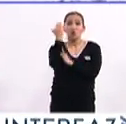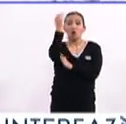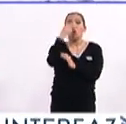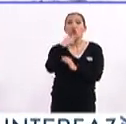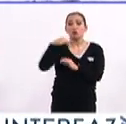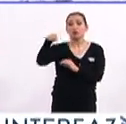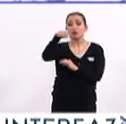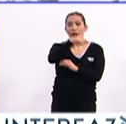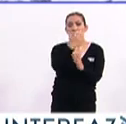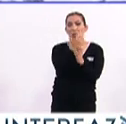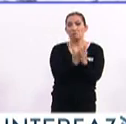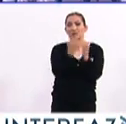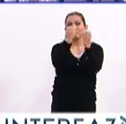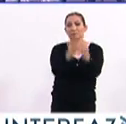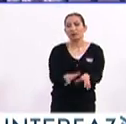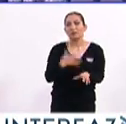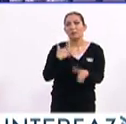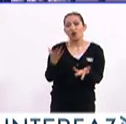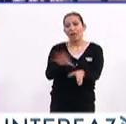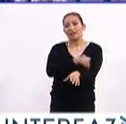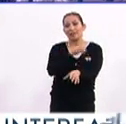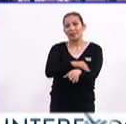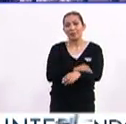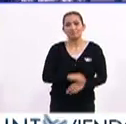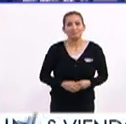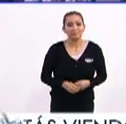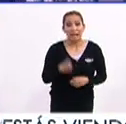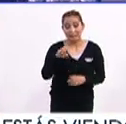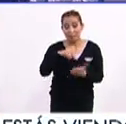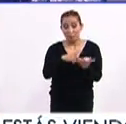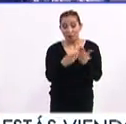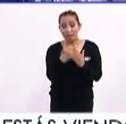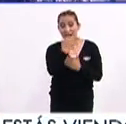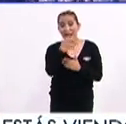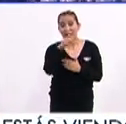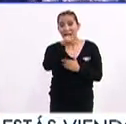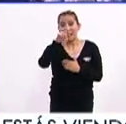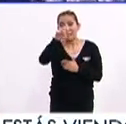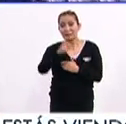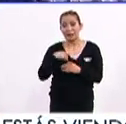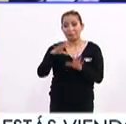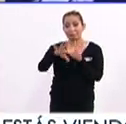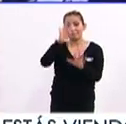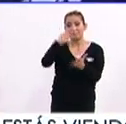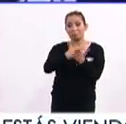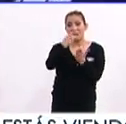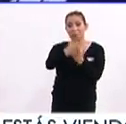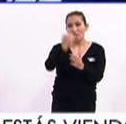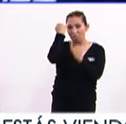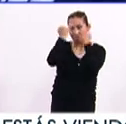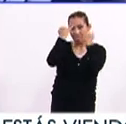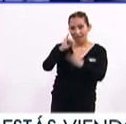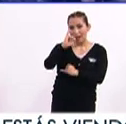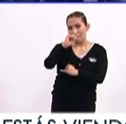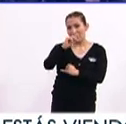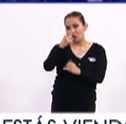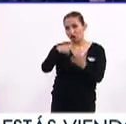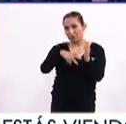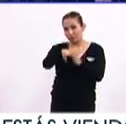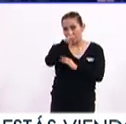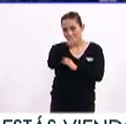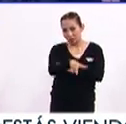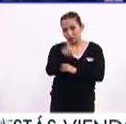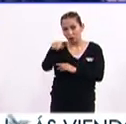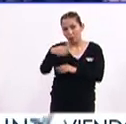consumo, lo que reduciría las pérdidas por transmisión de energía. El prototipo Helix resultó finalista del Premio al Emprendimiento Politécnico